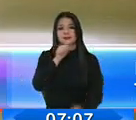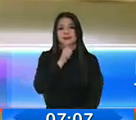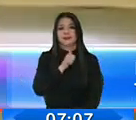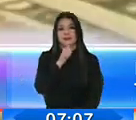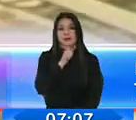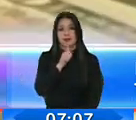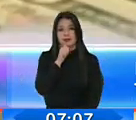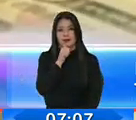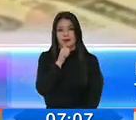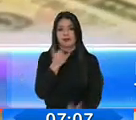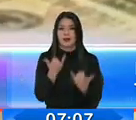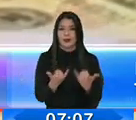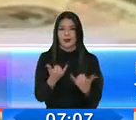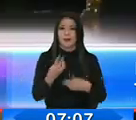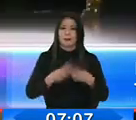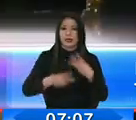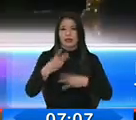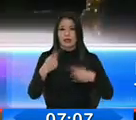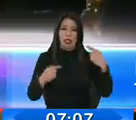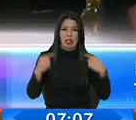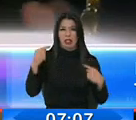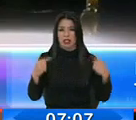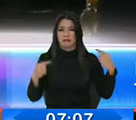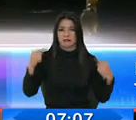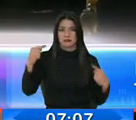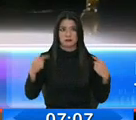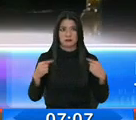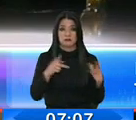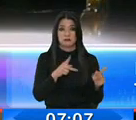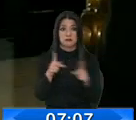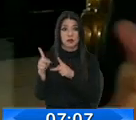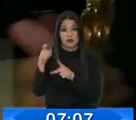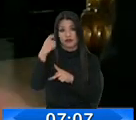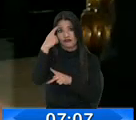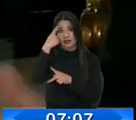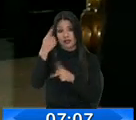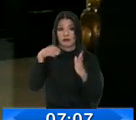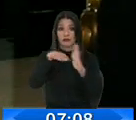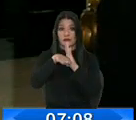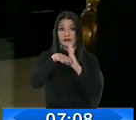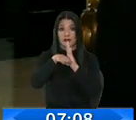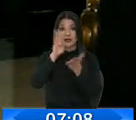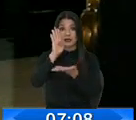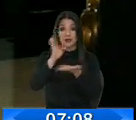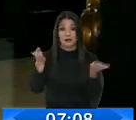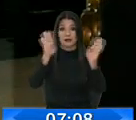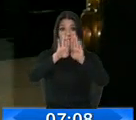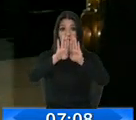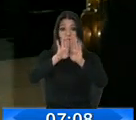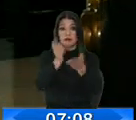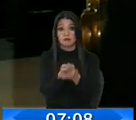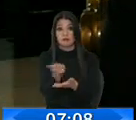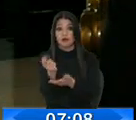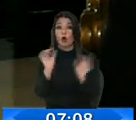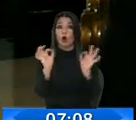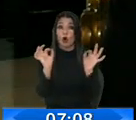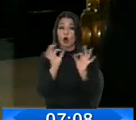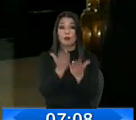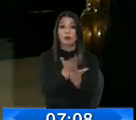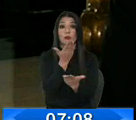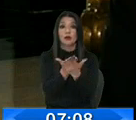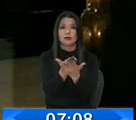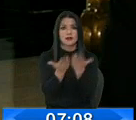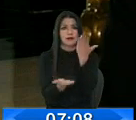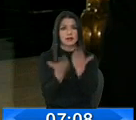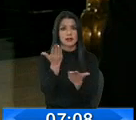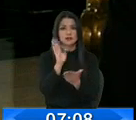actuales distorsionadores de mercado. Pero no está previsto en los planes del gobierno un cierre del BIES y tampoco ha sido una propuesta que